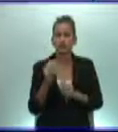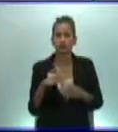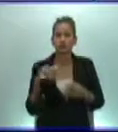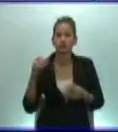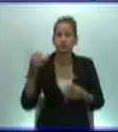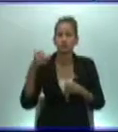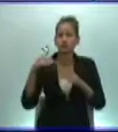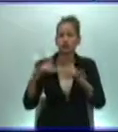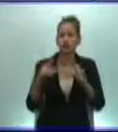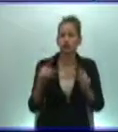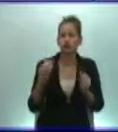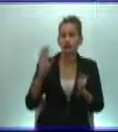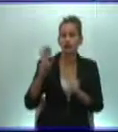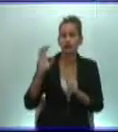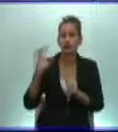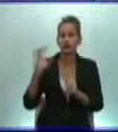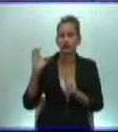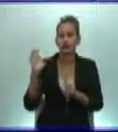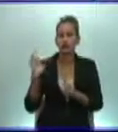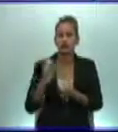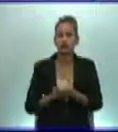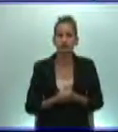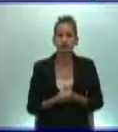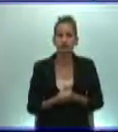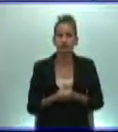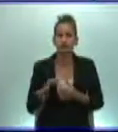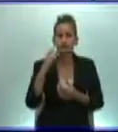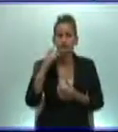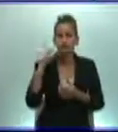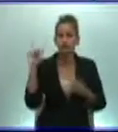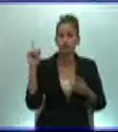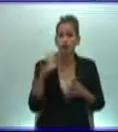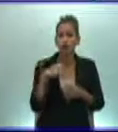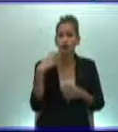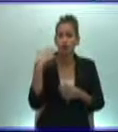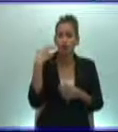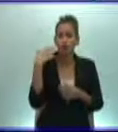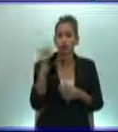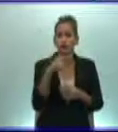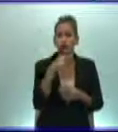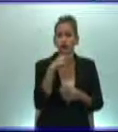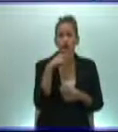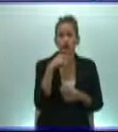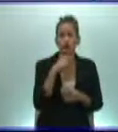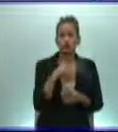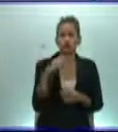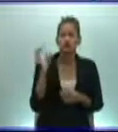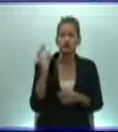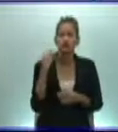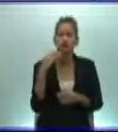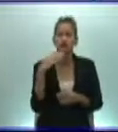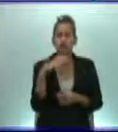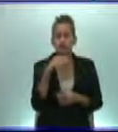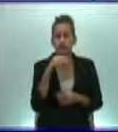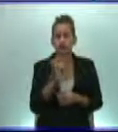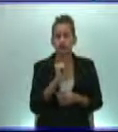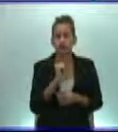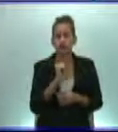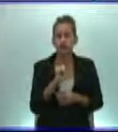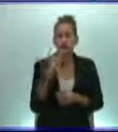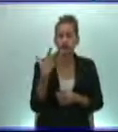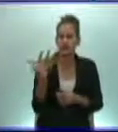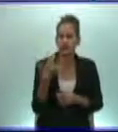BC. Vamos a marcar en nuestra figura quiénes son estos triángulos para luego